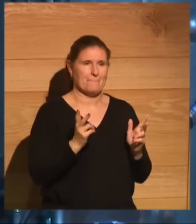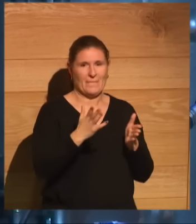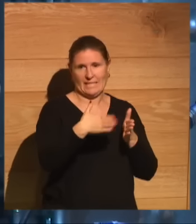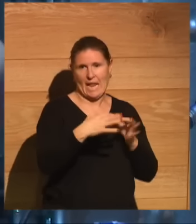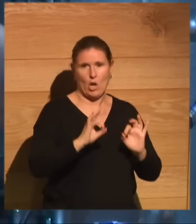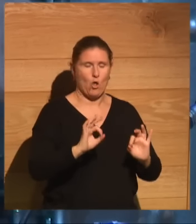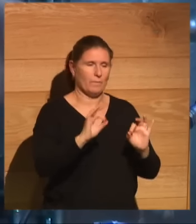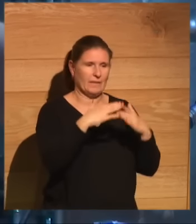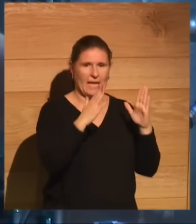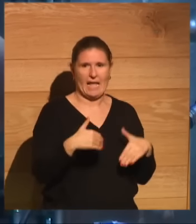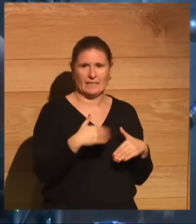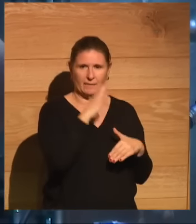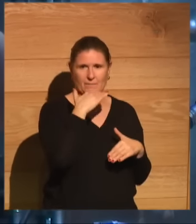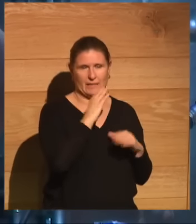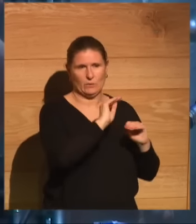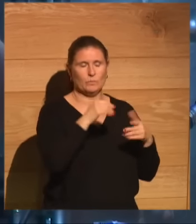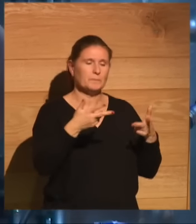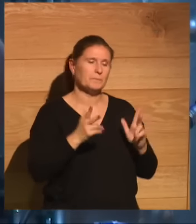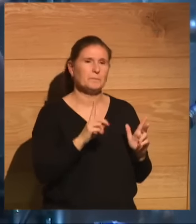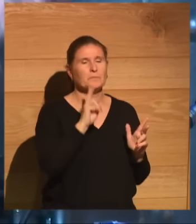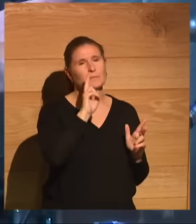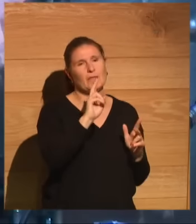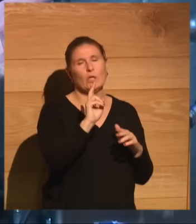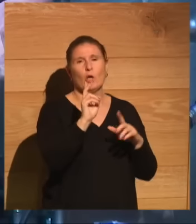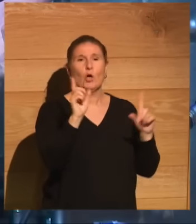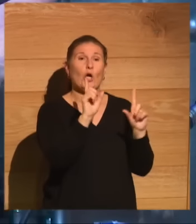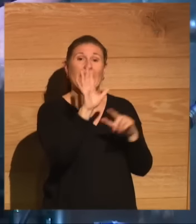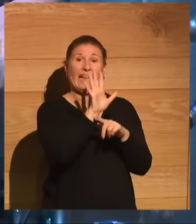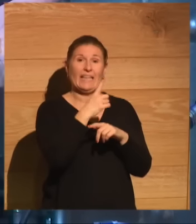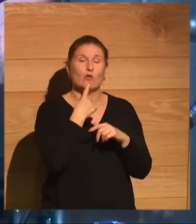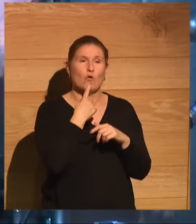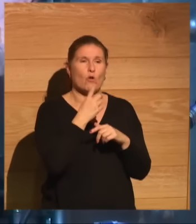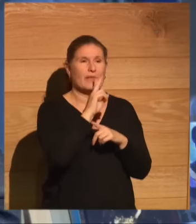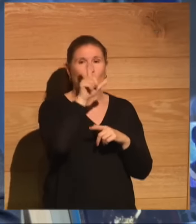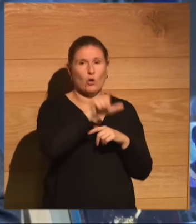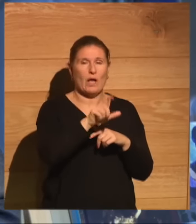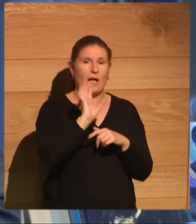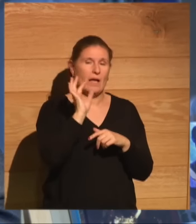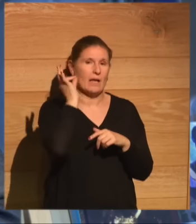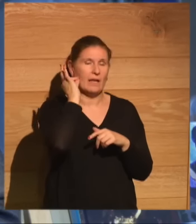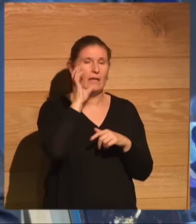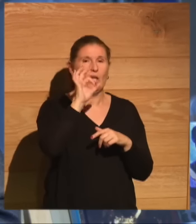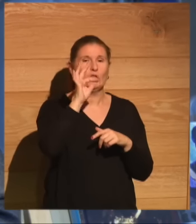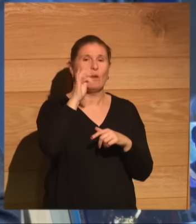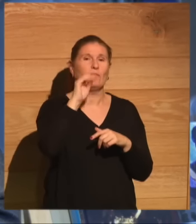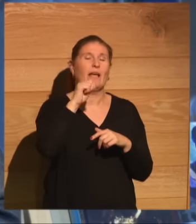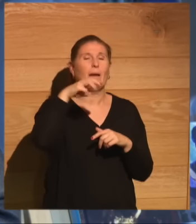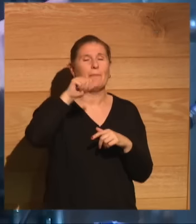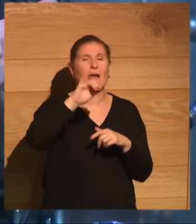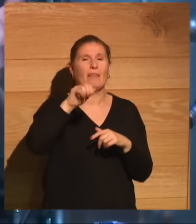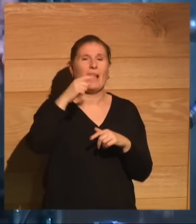de mis padres viendo Telecinco y viendo a Sofía Mazagatos. ¿Sentado en la tele? ¿La veías boca abajo? No, Sofía